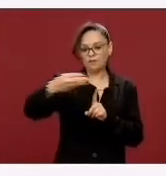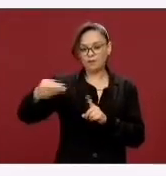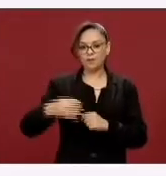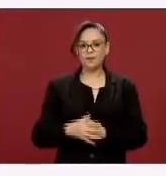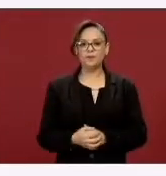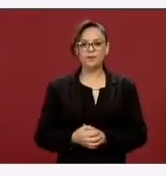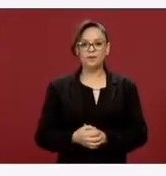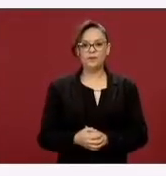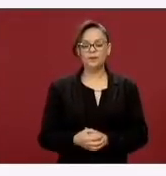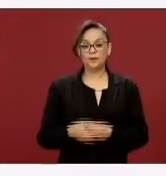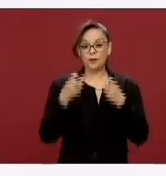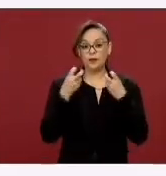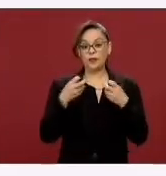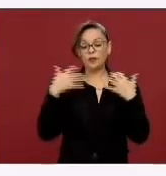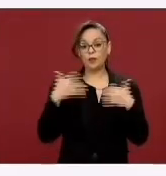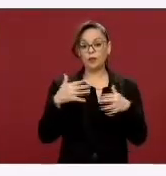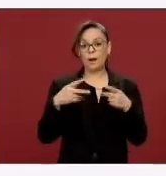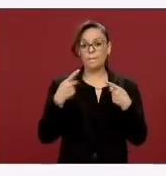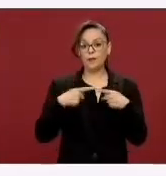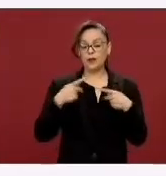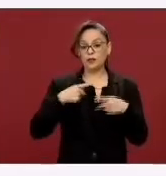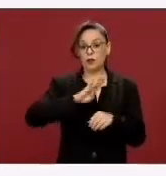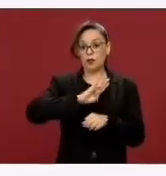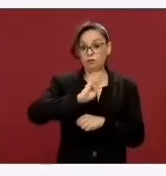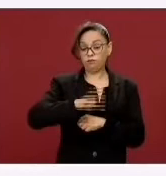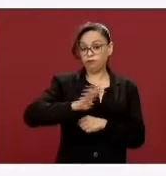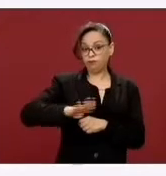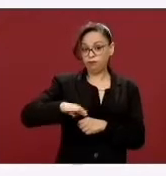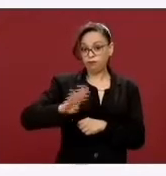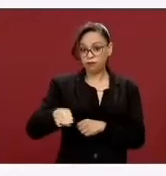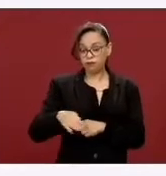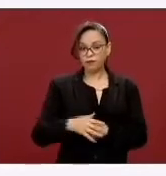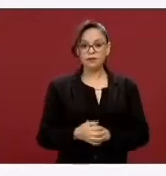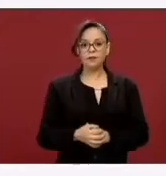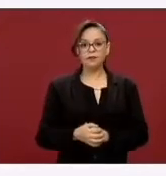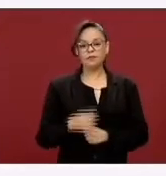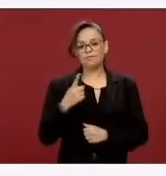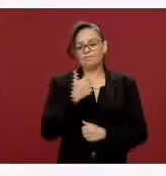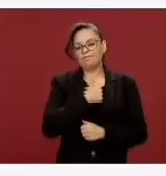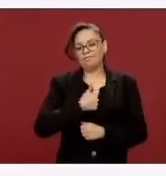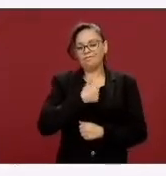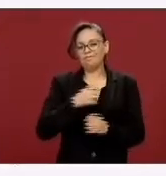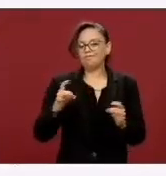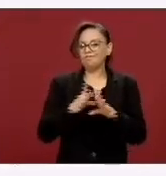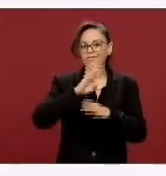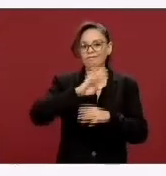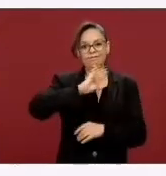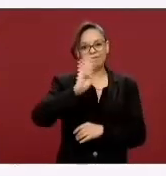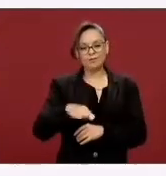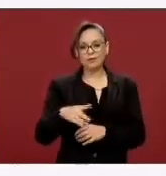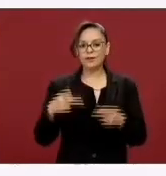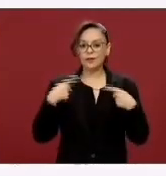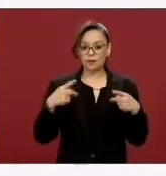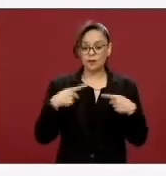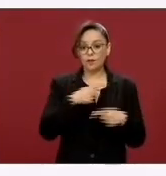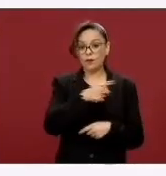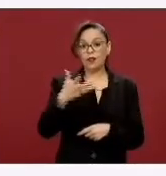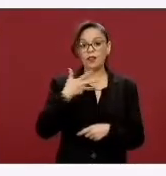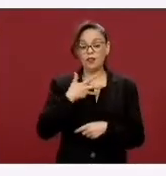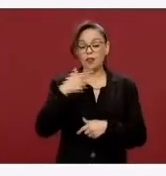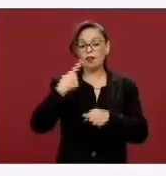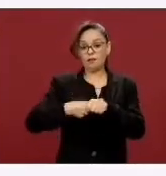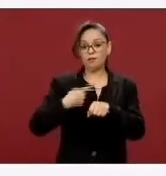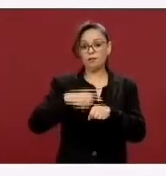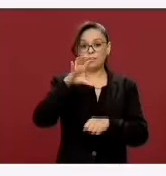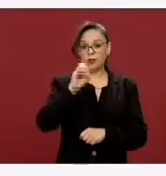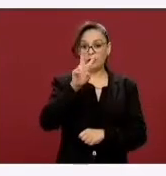la proporción de personas que mueren, desafortunadamente mueren, entre las personas que tienen COVID,